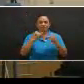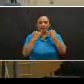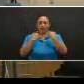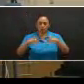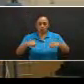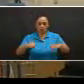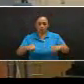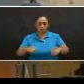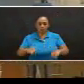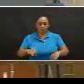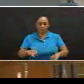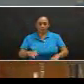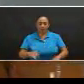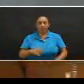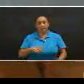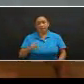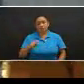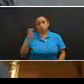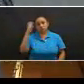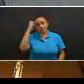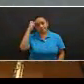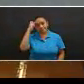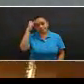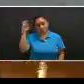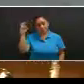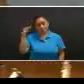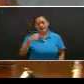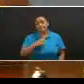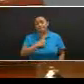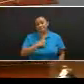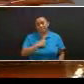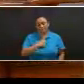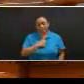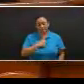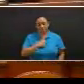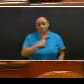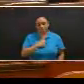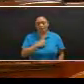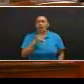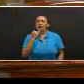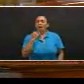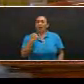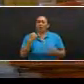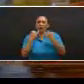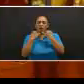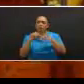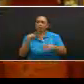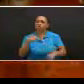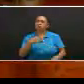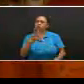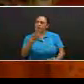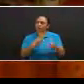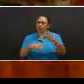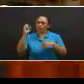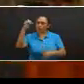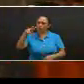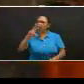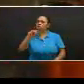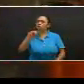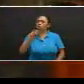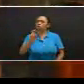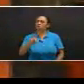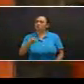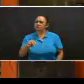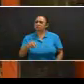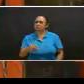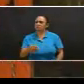Y eso ya es pensada mía, que le dijo el ángel, mira Jacobito, yo vengo a bendecirte. No, yo no necesito bendecir, yo no